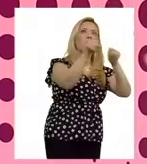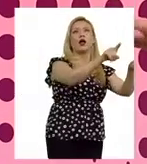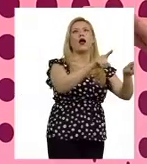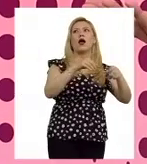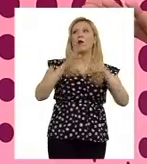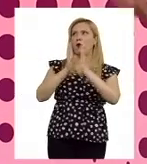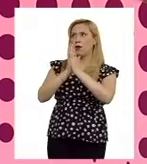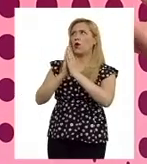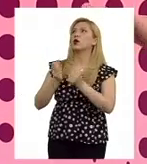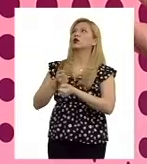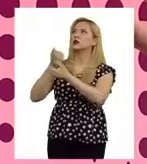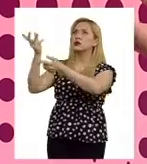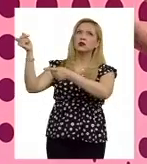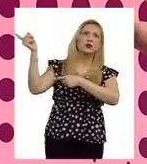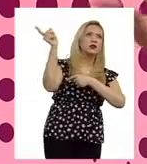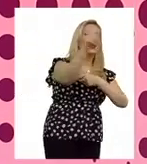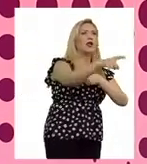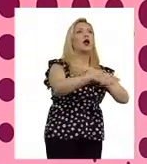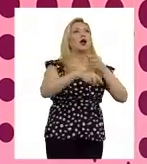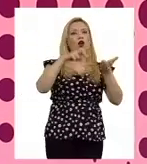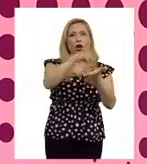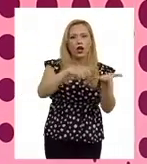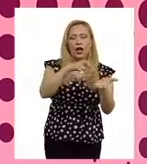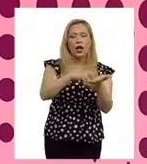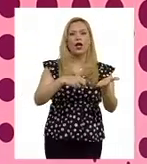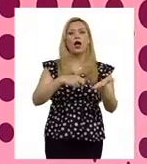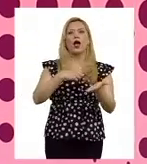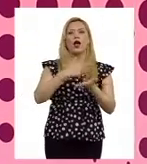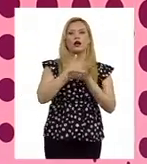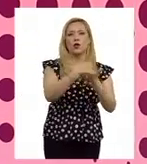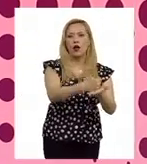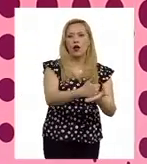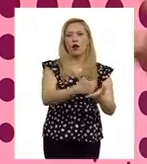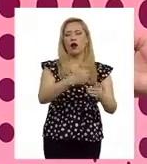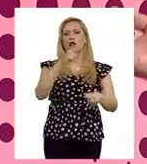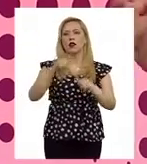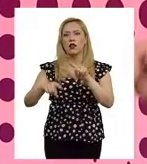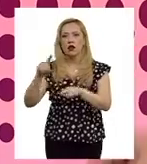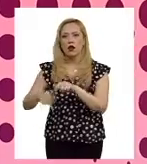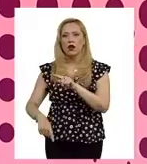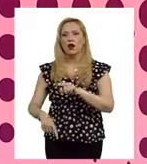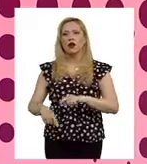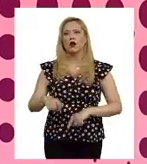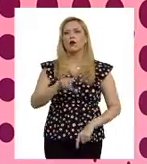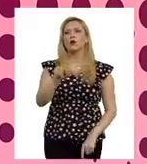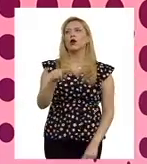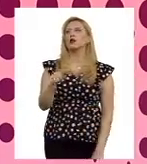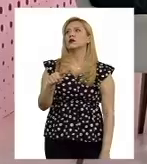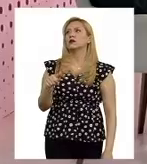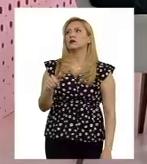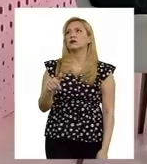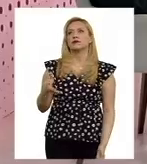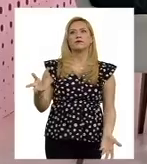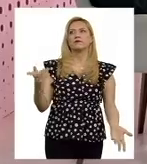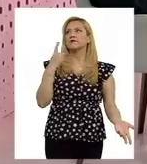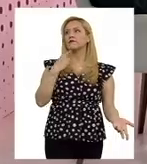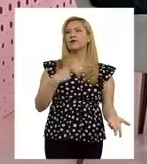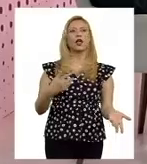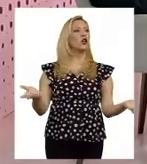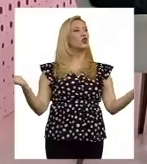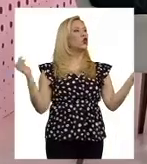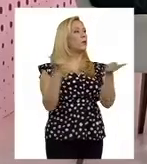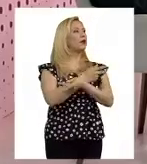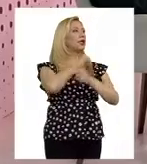de paliarlas y de corregirlas y no van a decirnos que, bueno, que no pasa